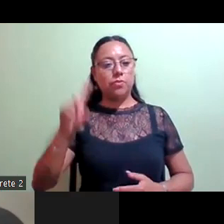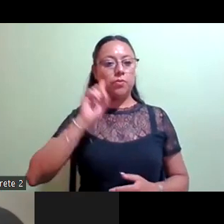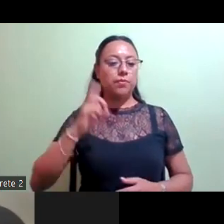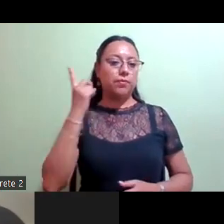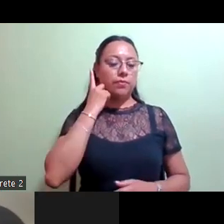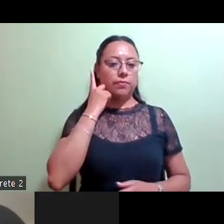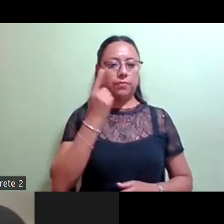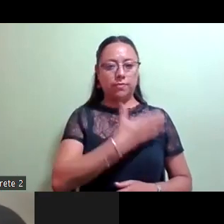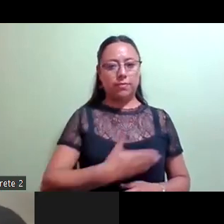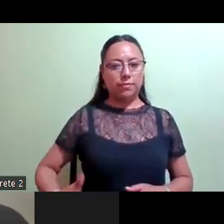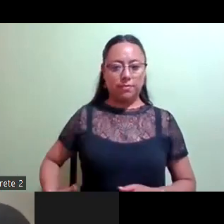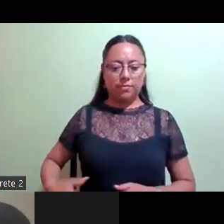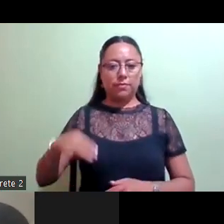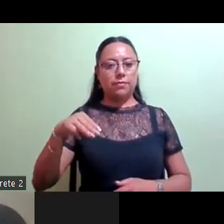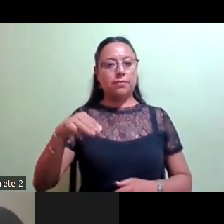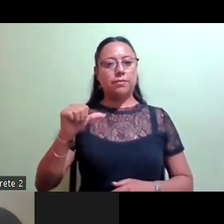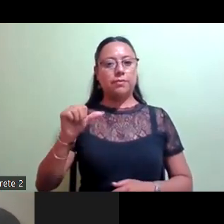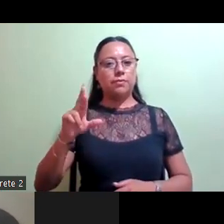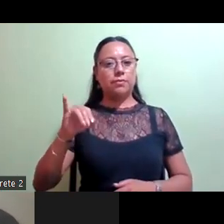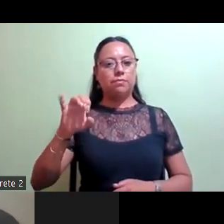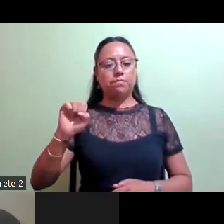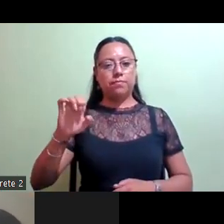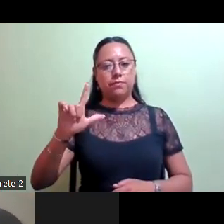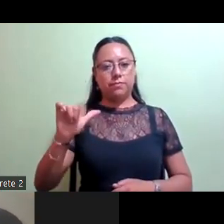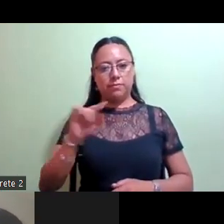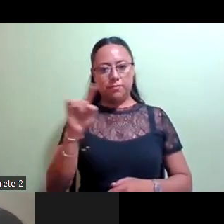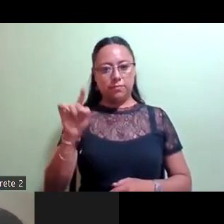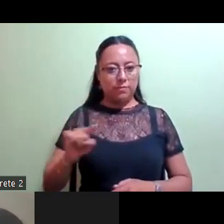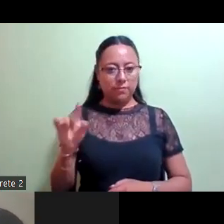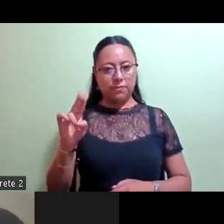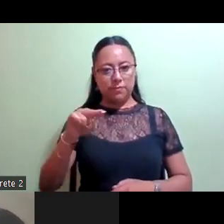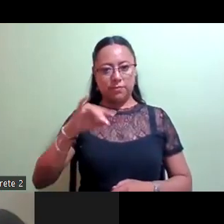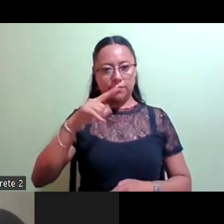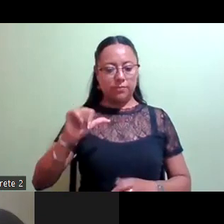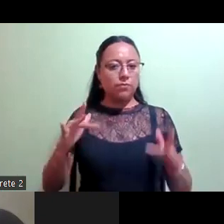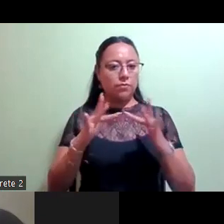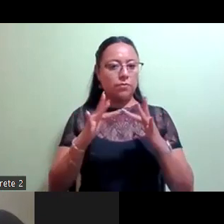Diputada presidenta Marisela Zúñiga Cerón. Marisela Zúñiga, presente.